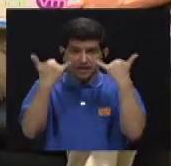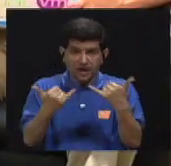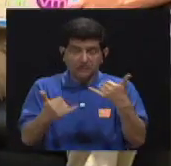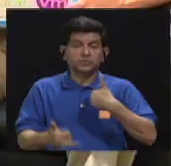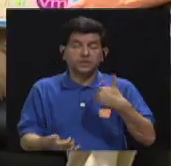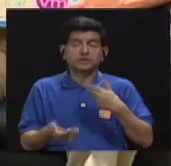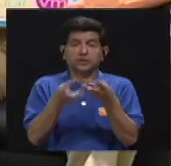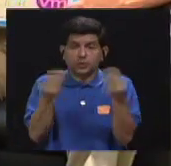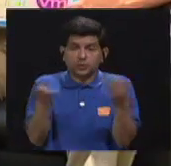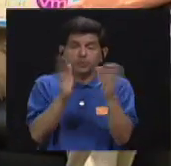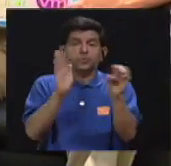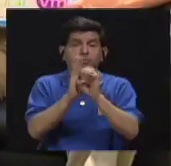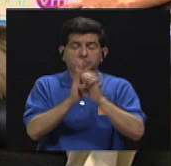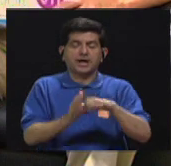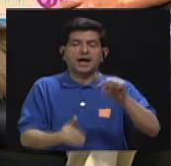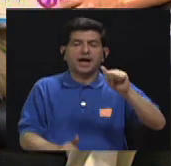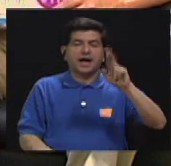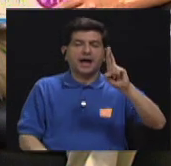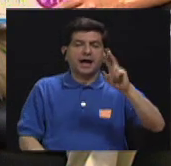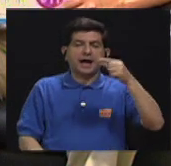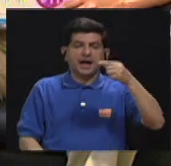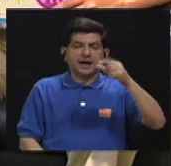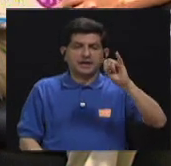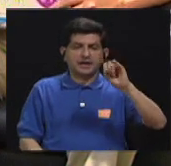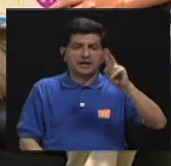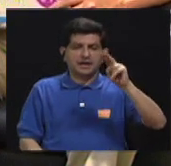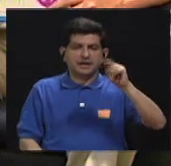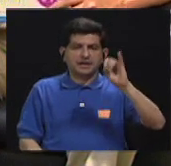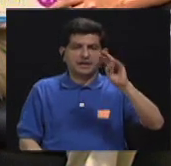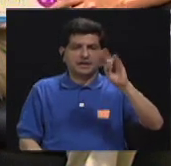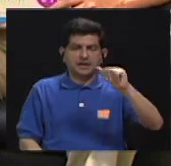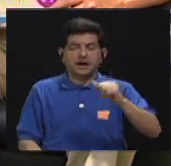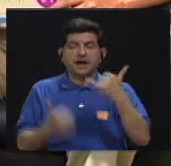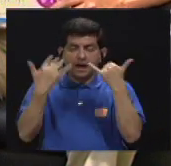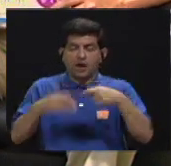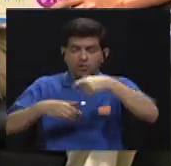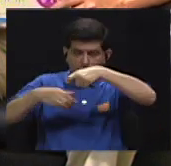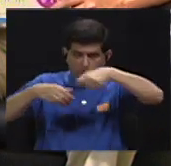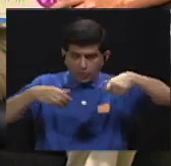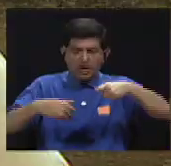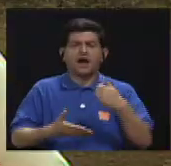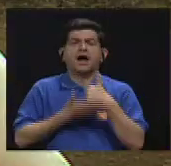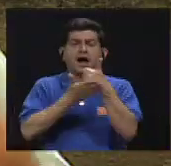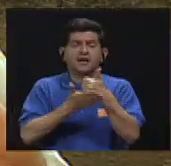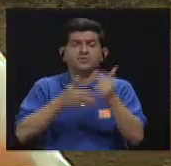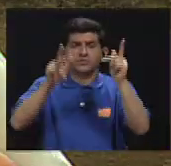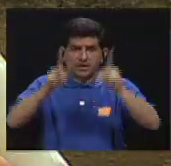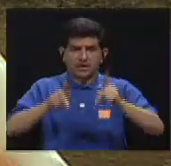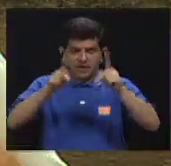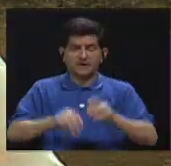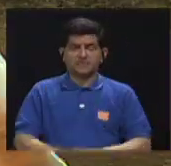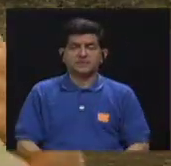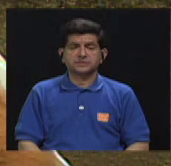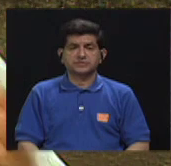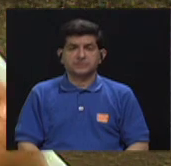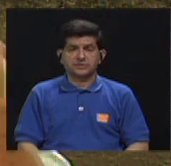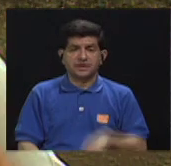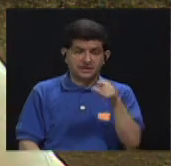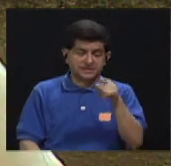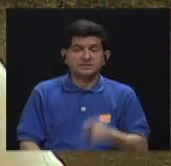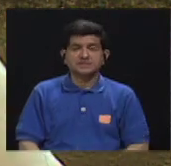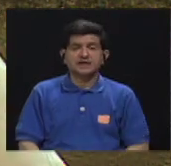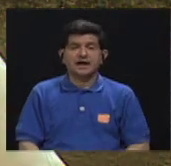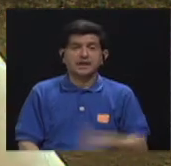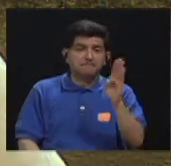existen productos, por ejemplo la arginina, que se encuentra ahora en pastas dentales, que lo que hacen es que ayudan a que esas bacterias tomen